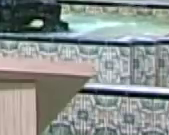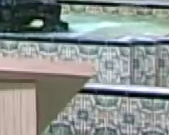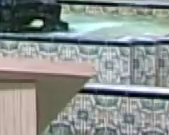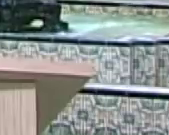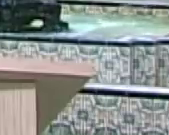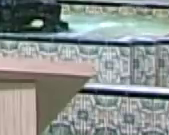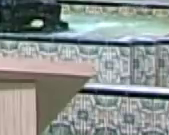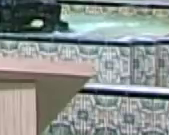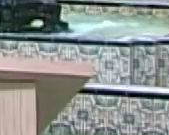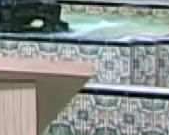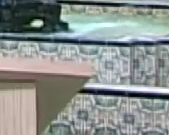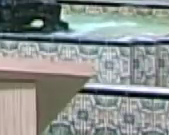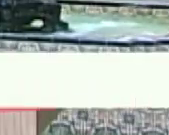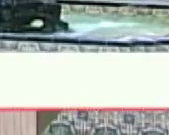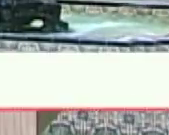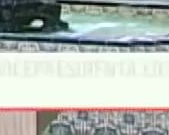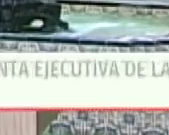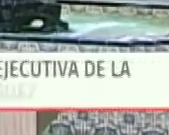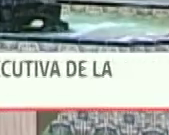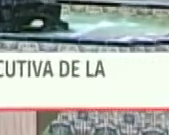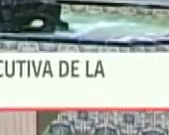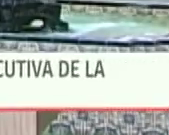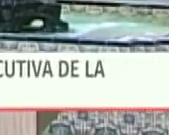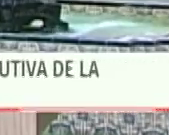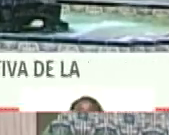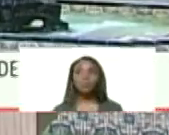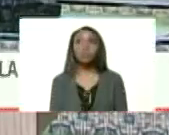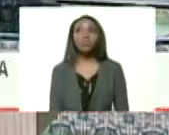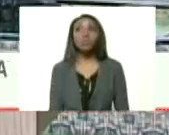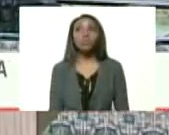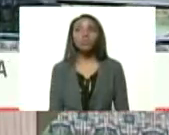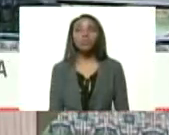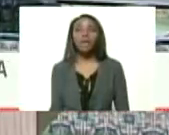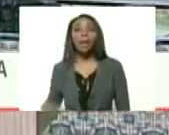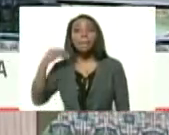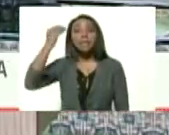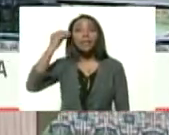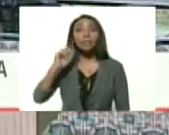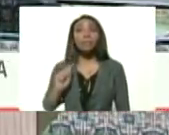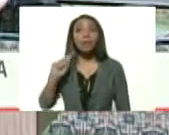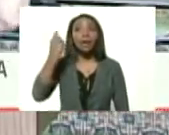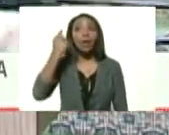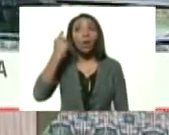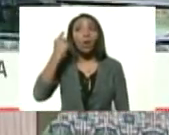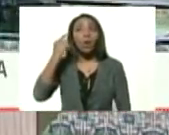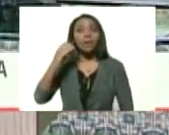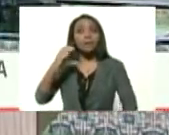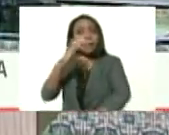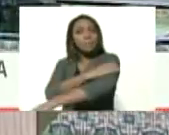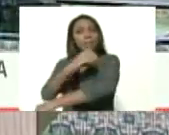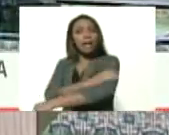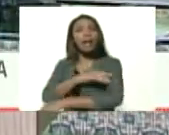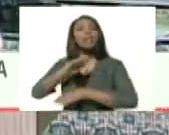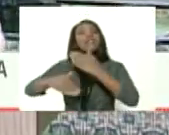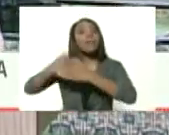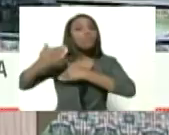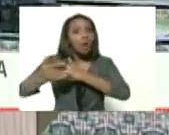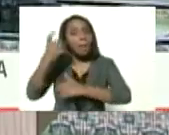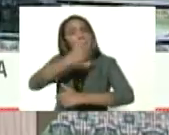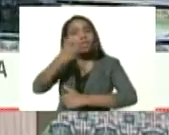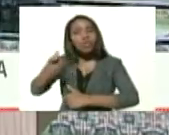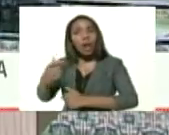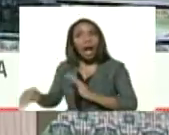medidas oportunas, de tomar medidas adecuadas, de pensar primero en el capital y luego en las personas. Está